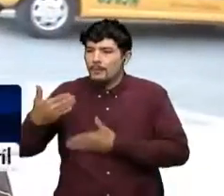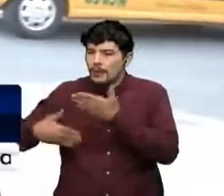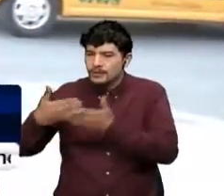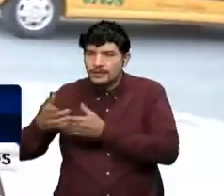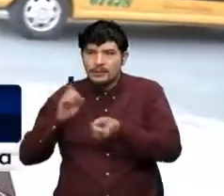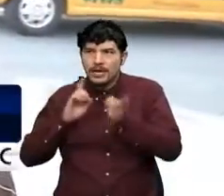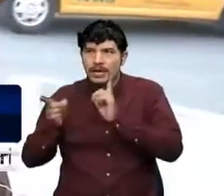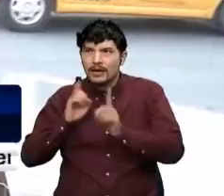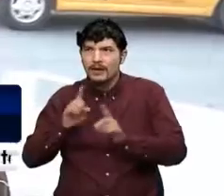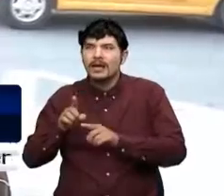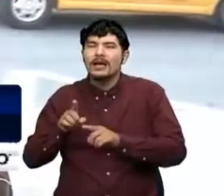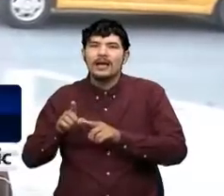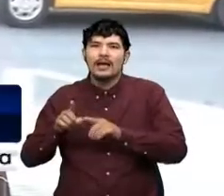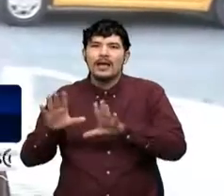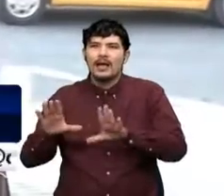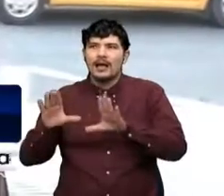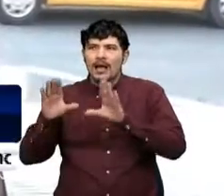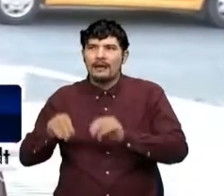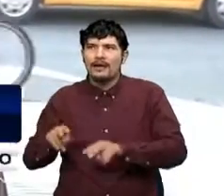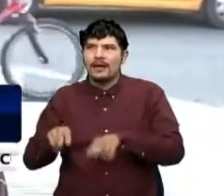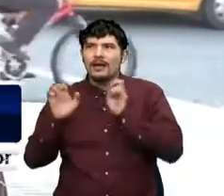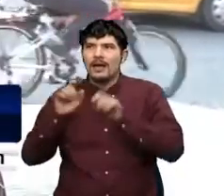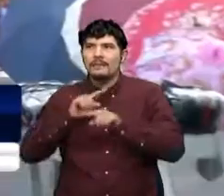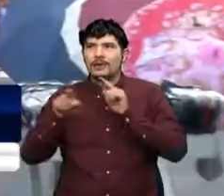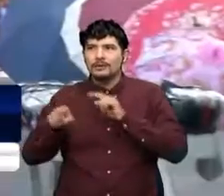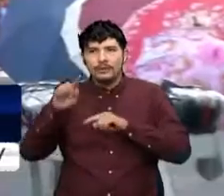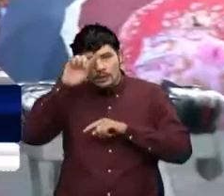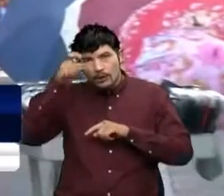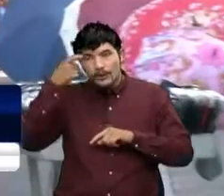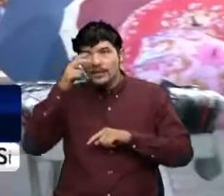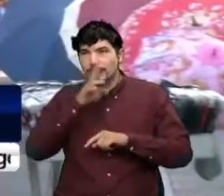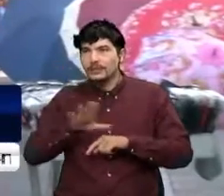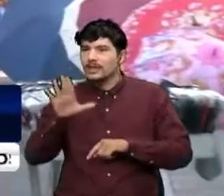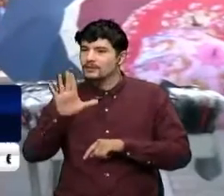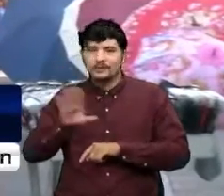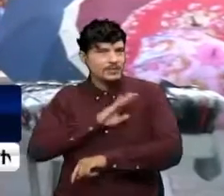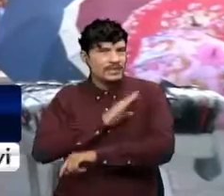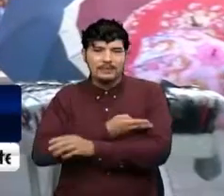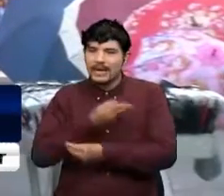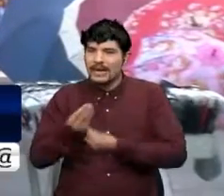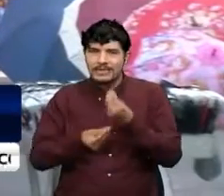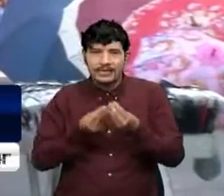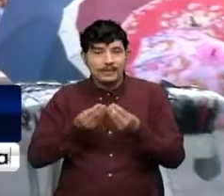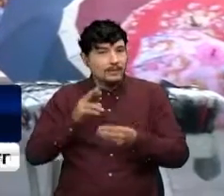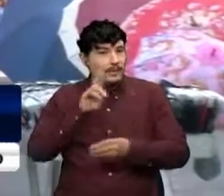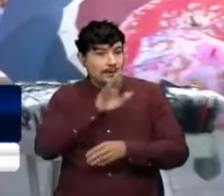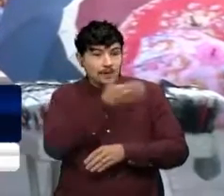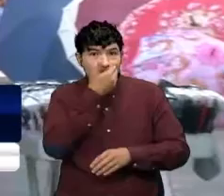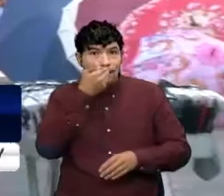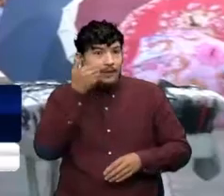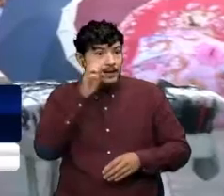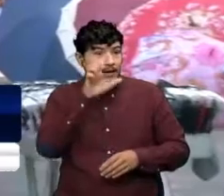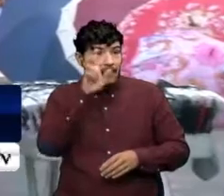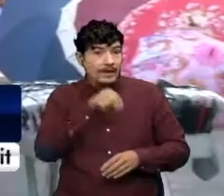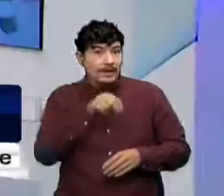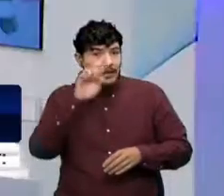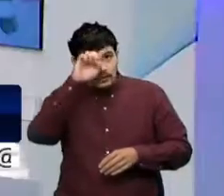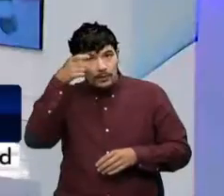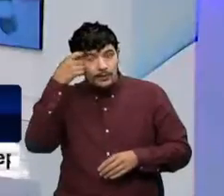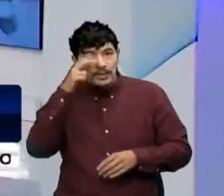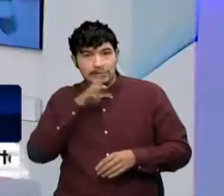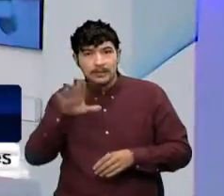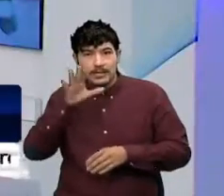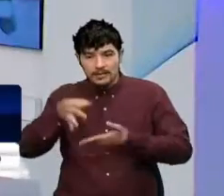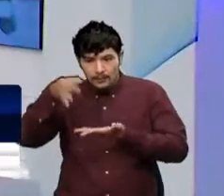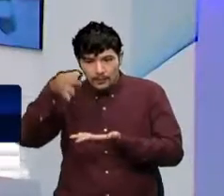negociación, es acabar con la inseguridad y el gobierno es incapaz de hacer eso. Según la guerrilla, se espera que el gobierno cumpla la cita para pactar así un